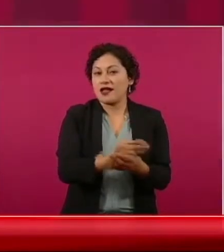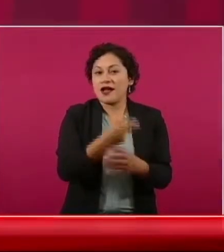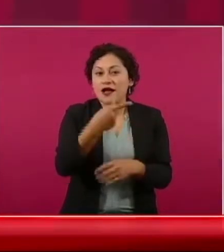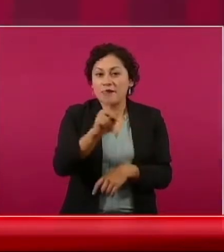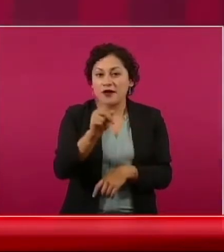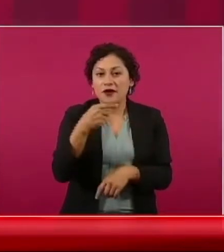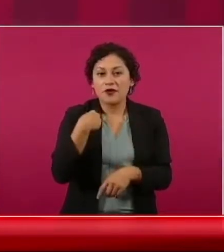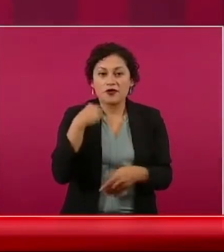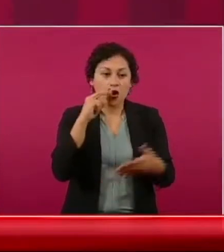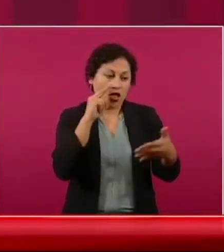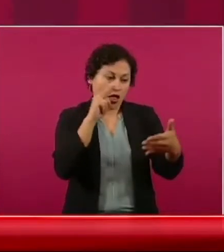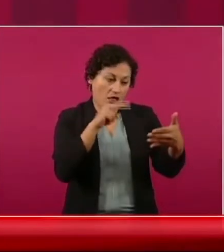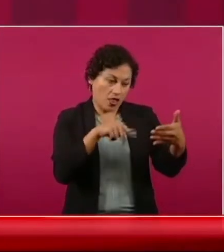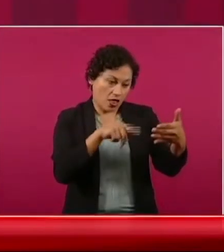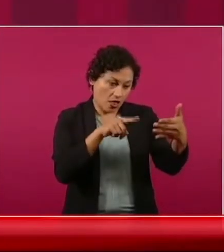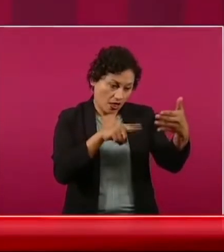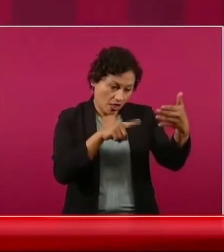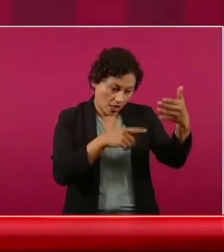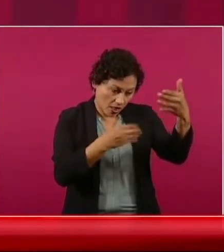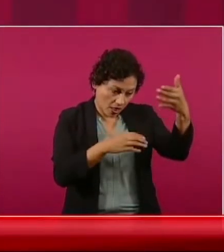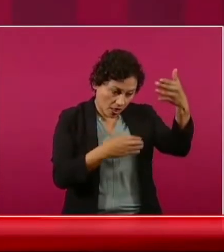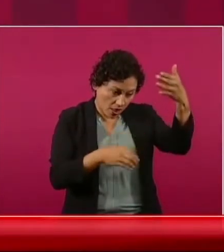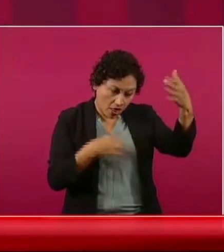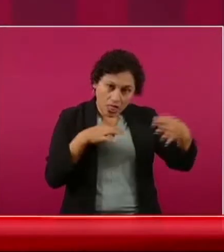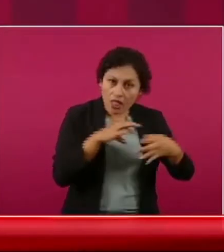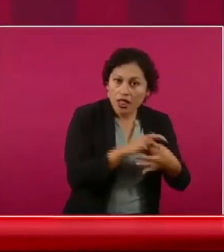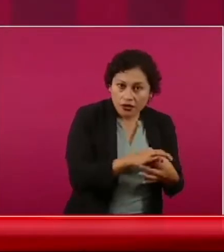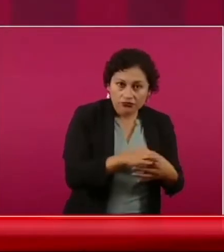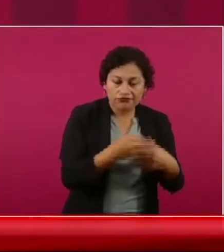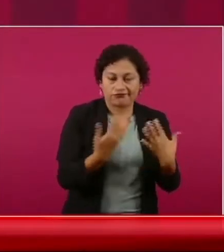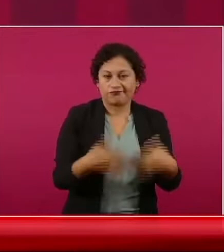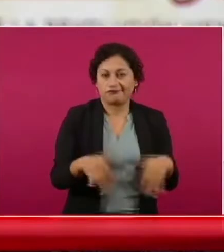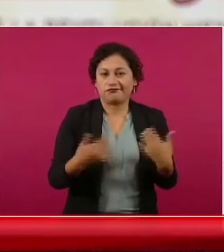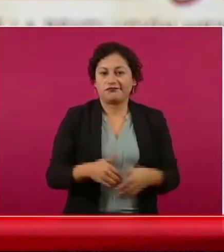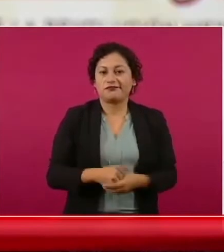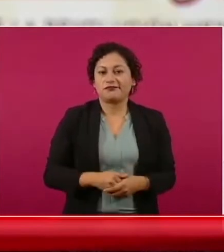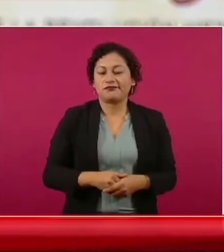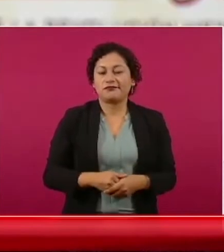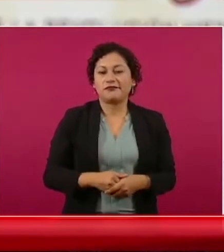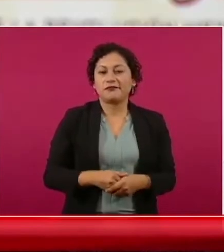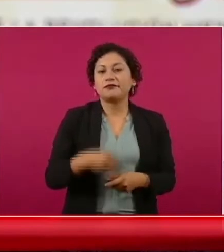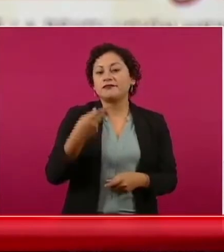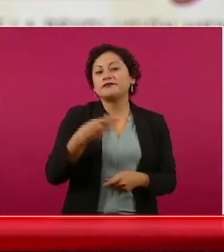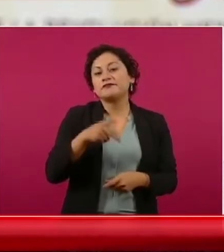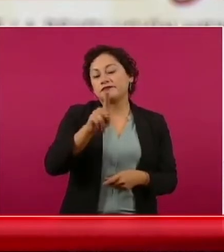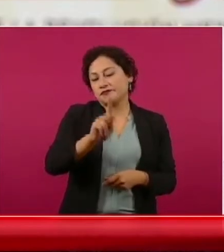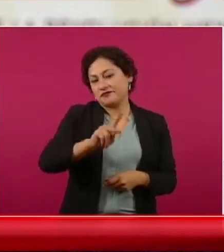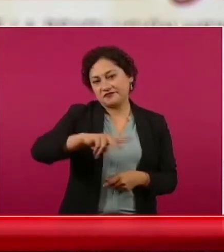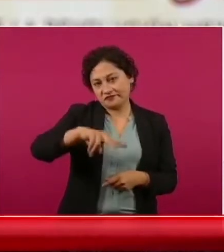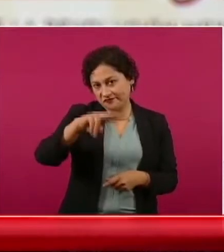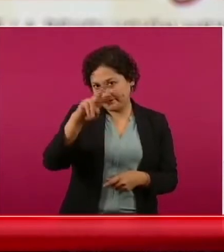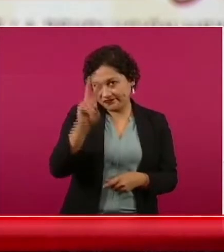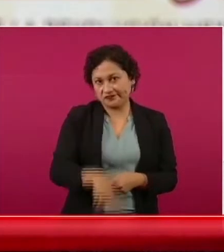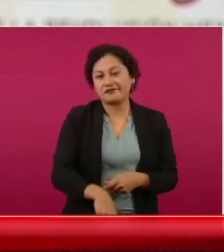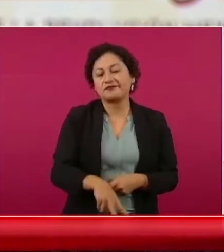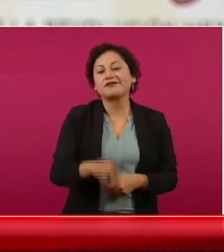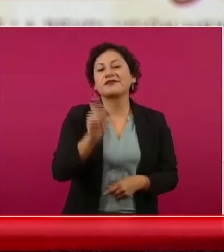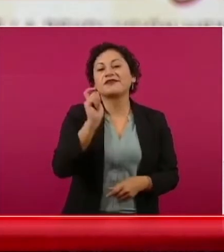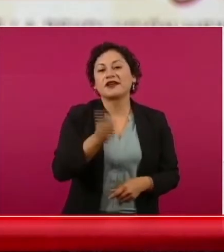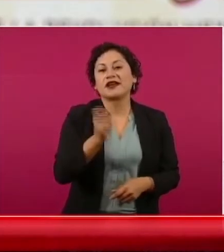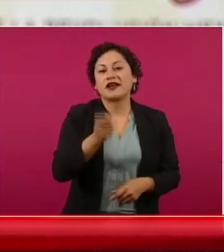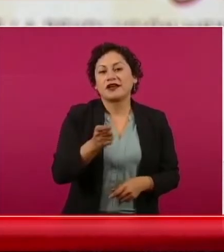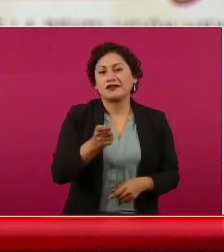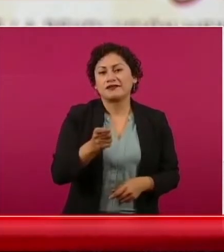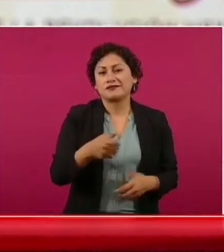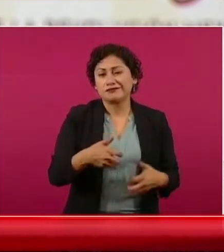Este pero la verdad no es para para